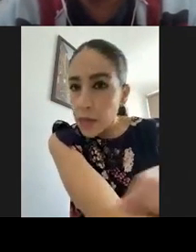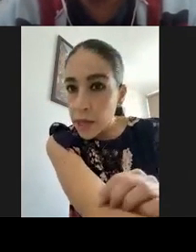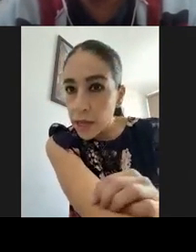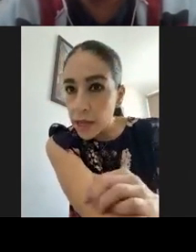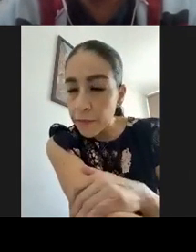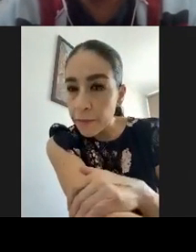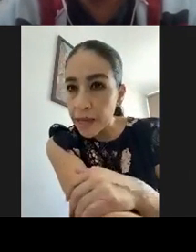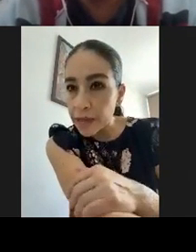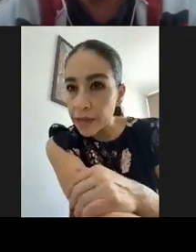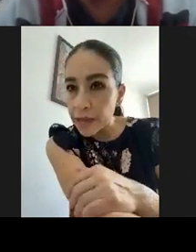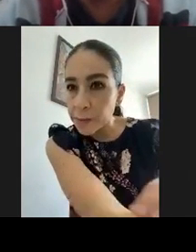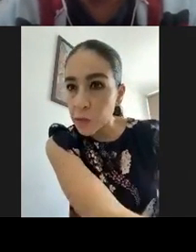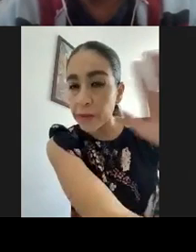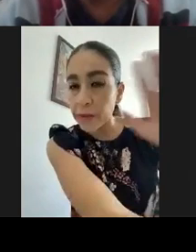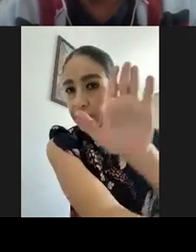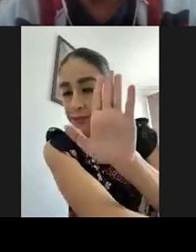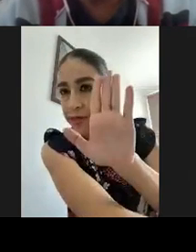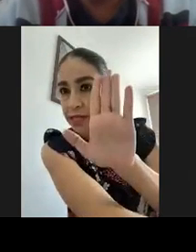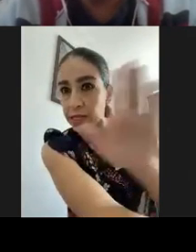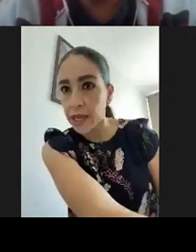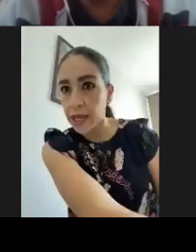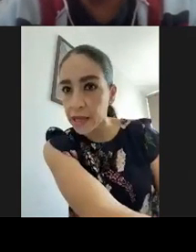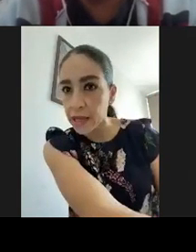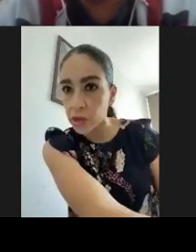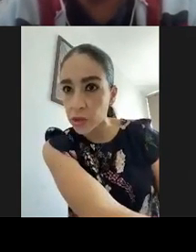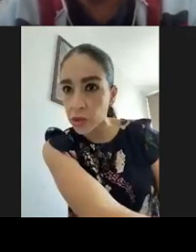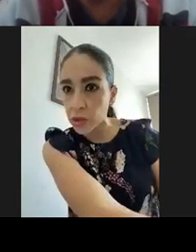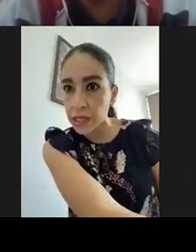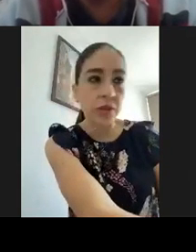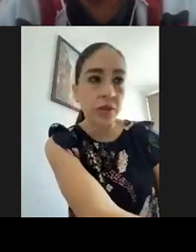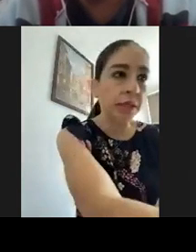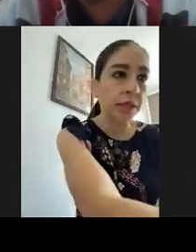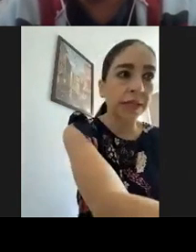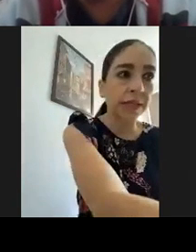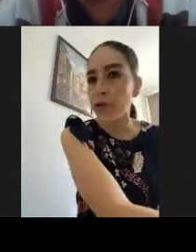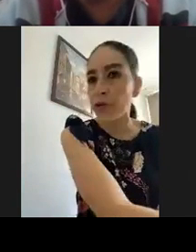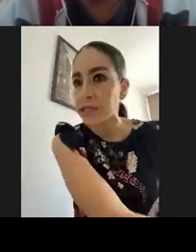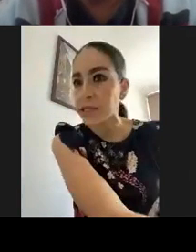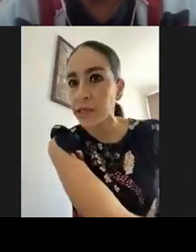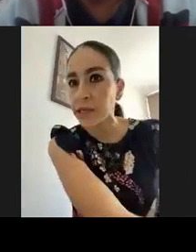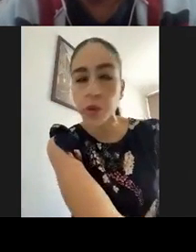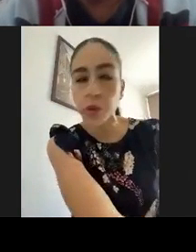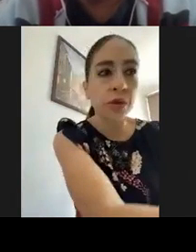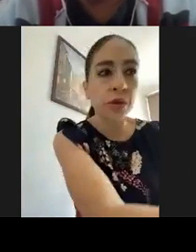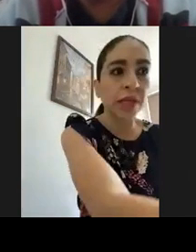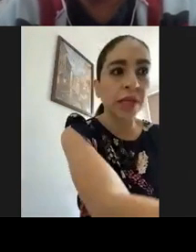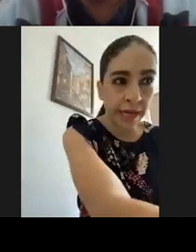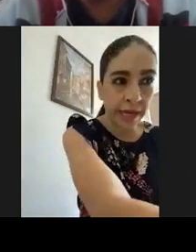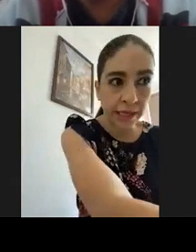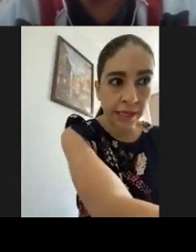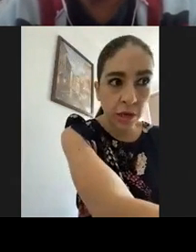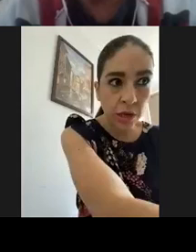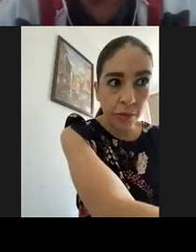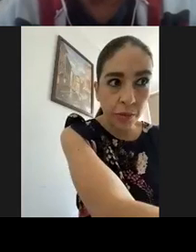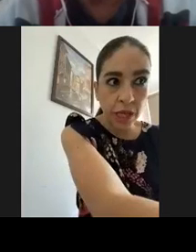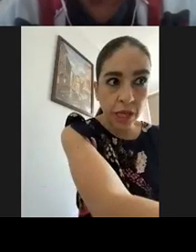Y Bertelén Espinosa Martínez, presente. Y José Antonio Becerra González, no está. Le informo, presidente, que estamos 4 de los 6 integrantes,